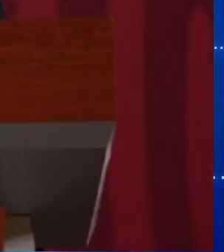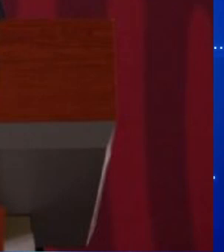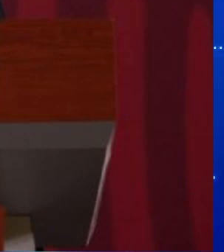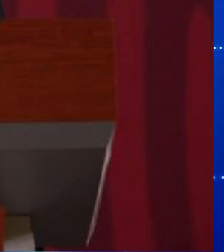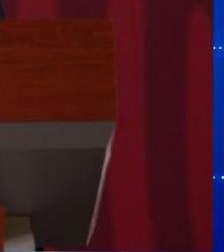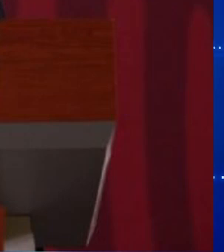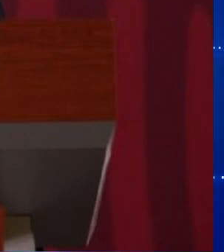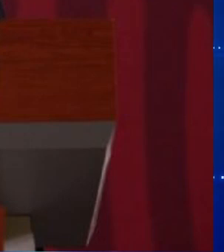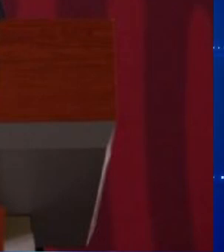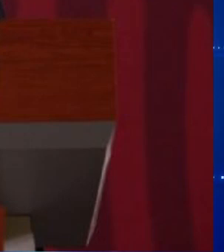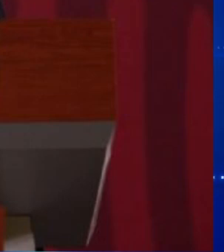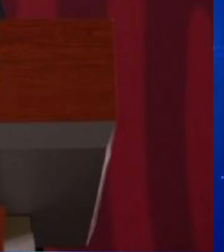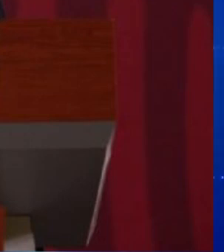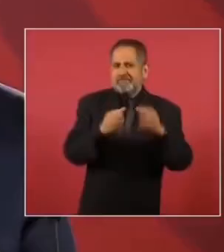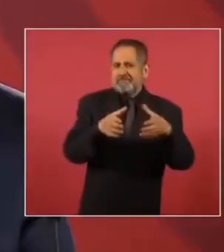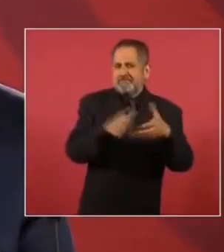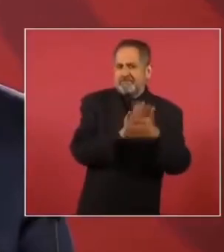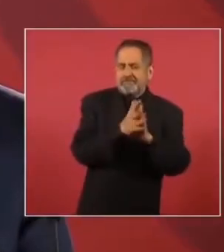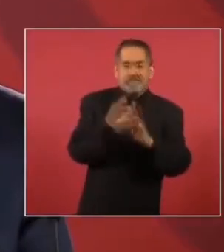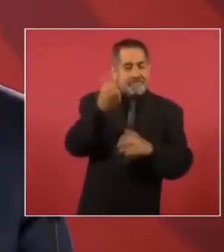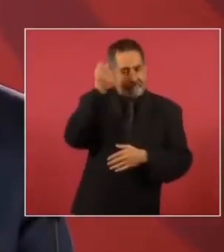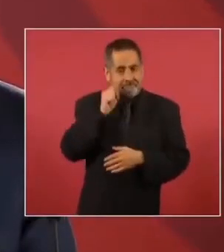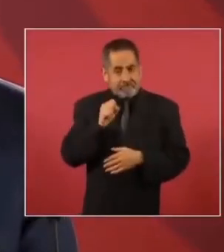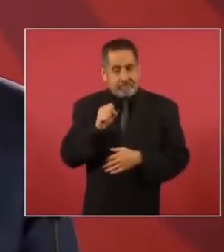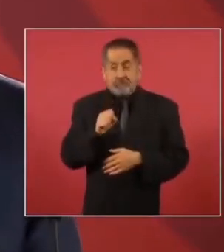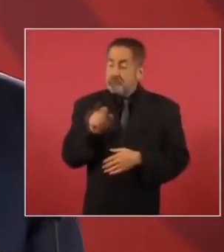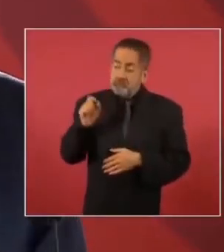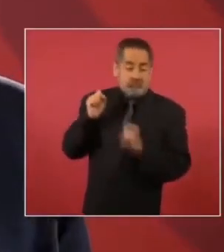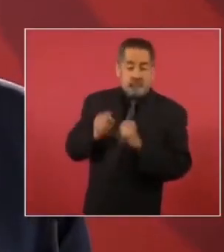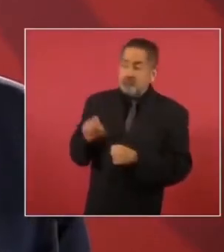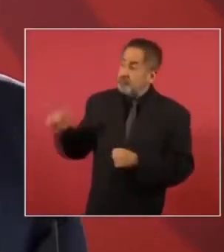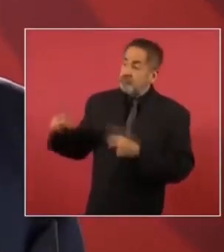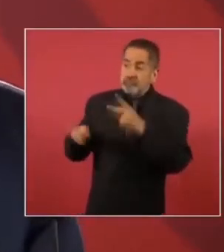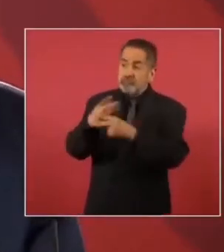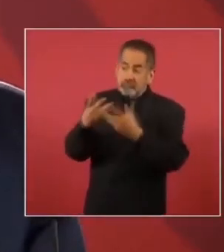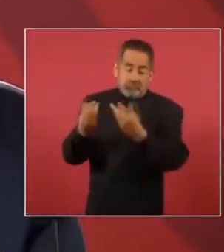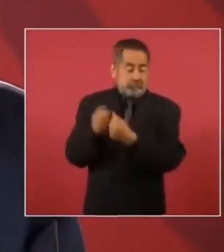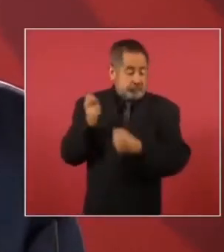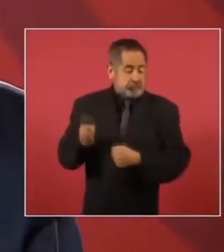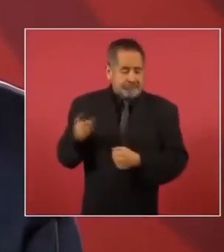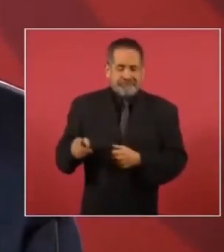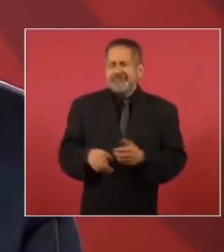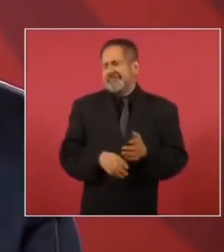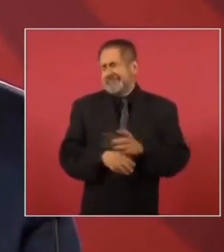del Cártel de Sinaloa sino la supervisión de obras pues no